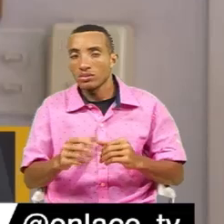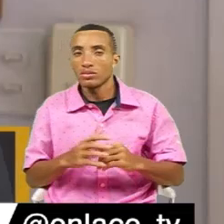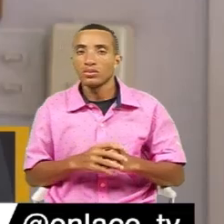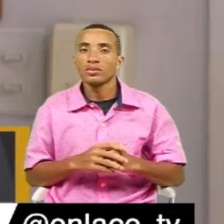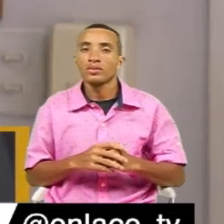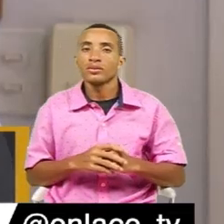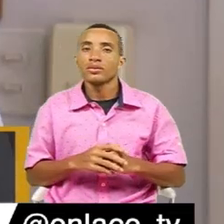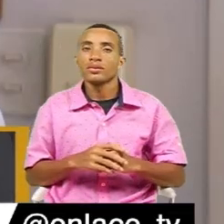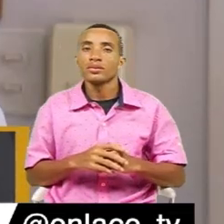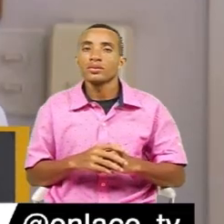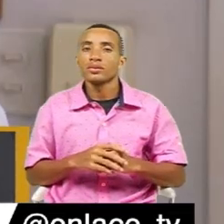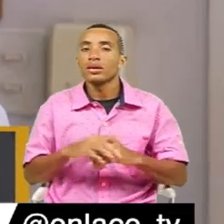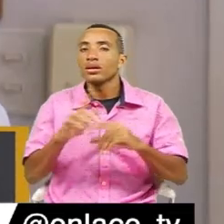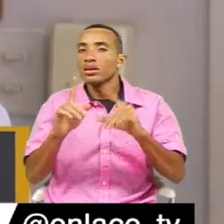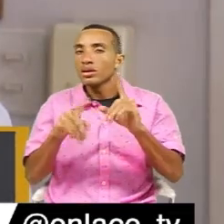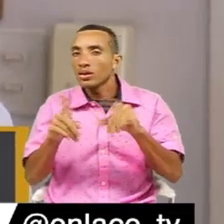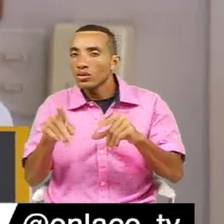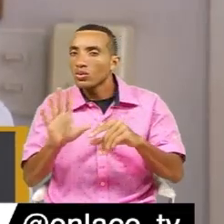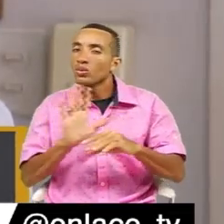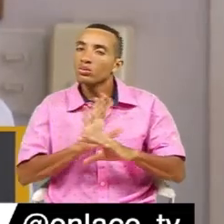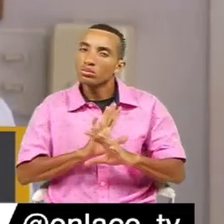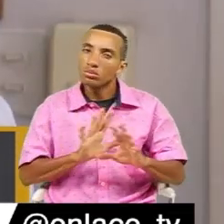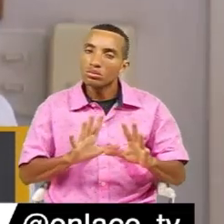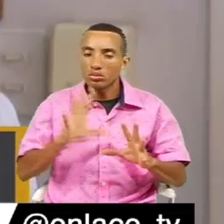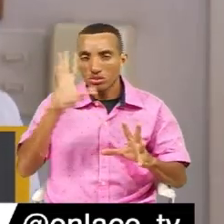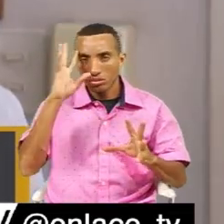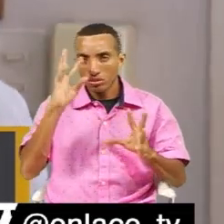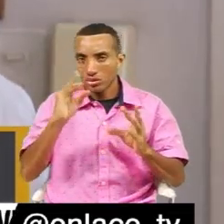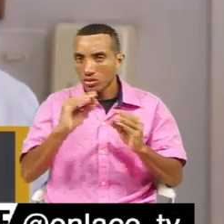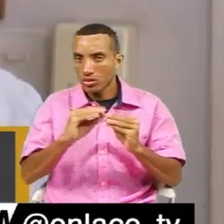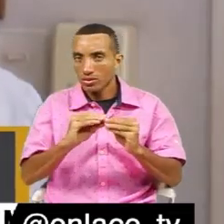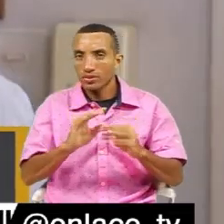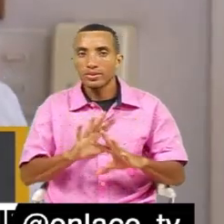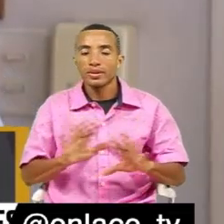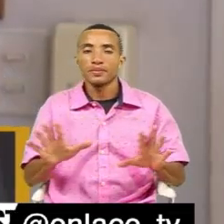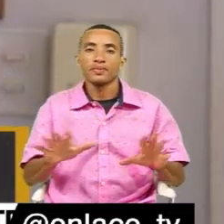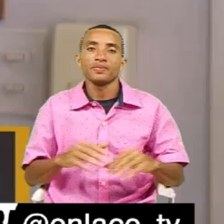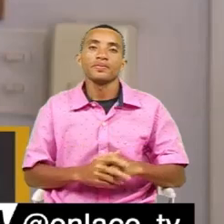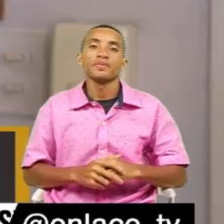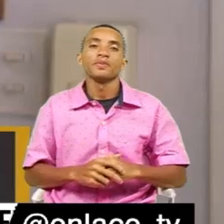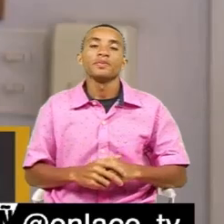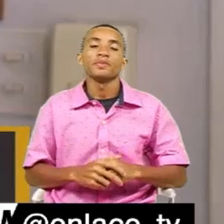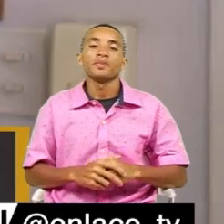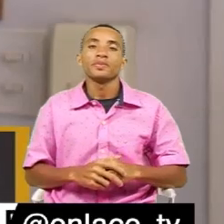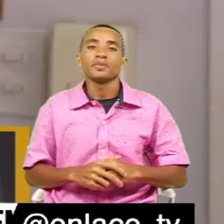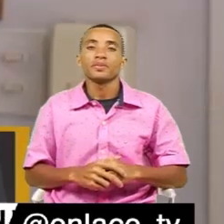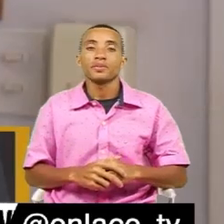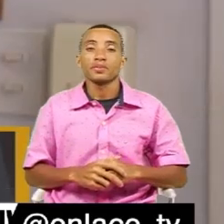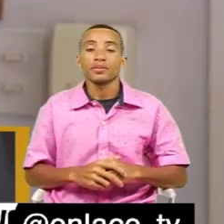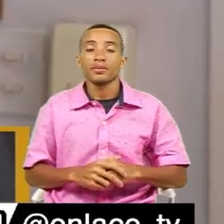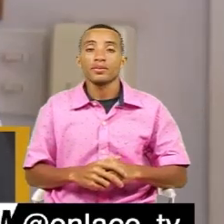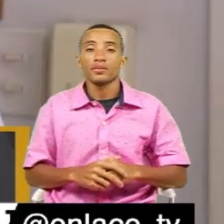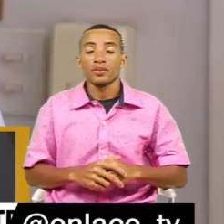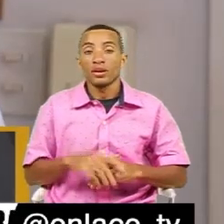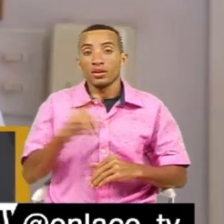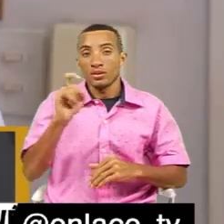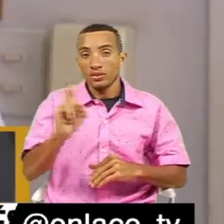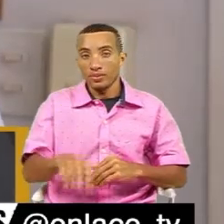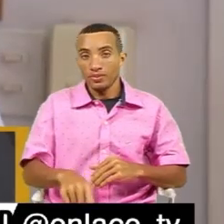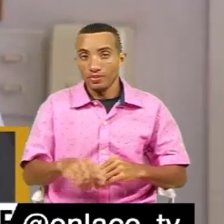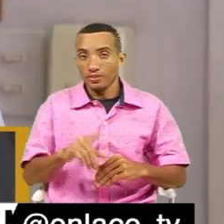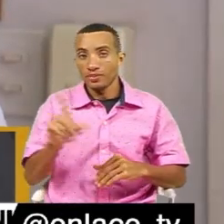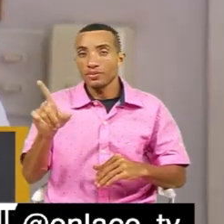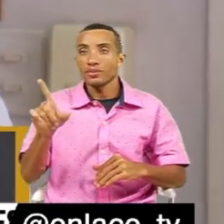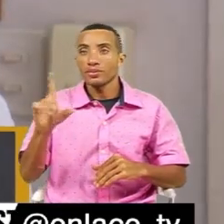los acuerdos de La Habana. Y hay que tener en cuenta que los acuerdos que se firman en La